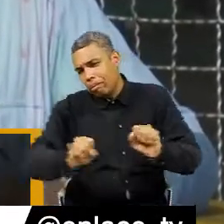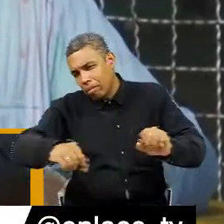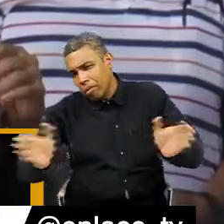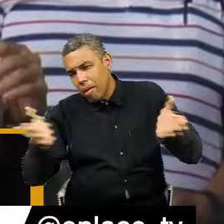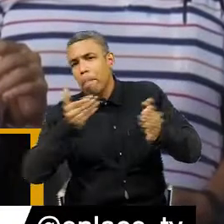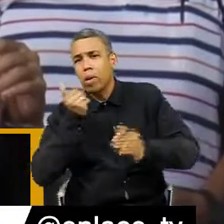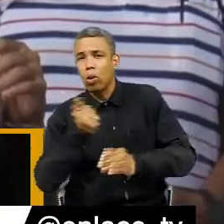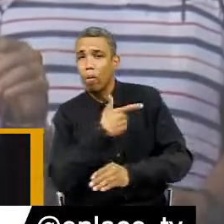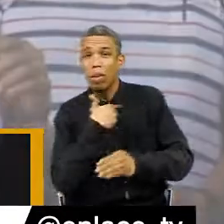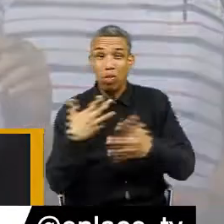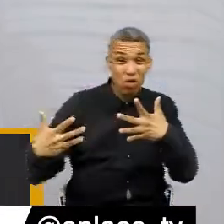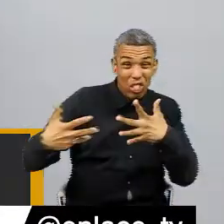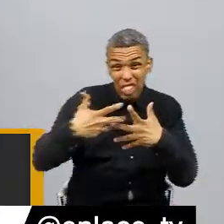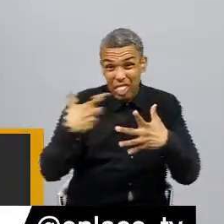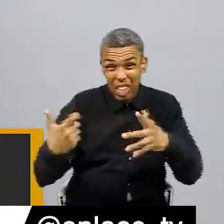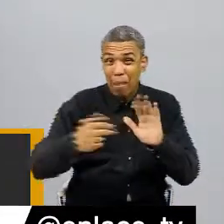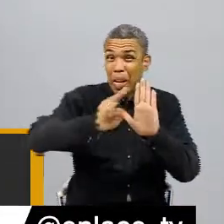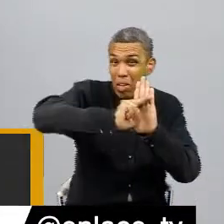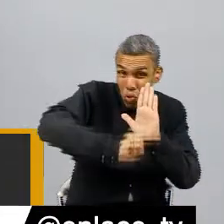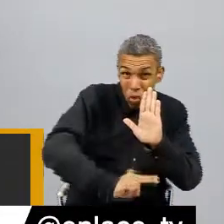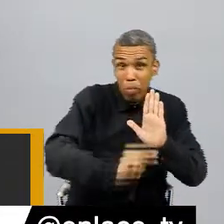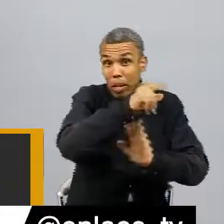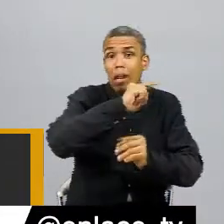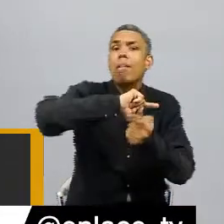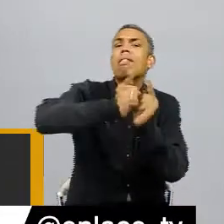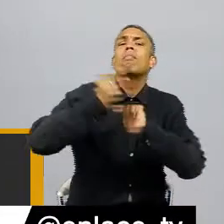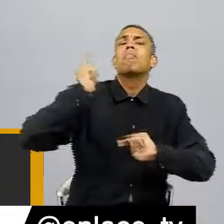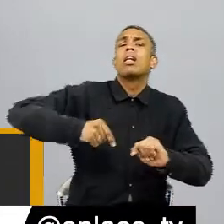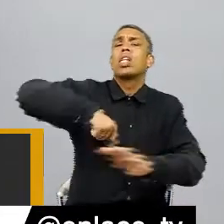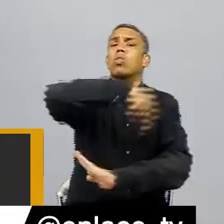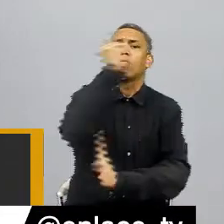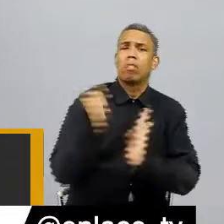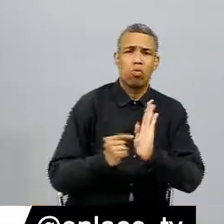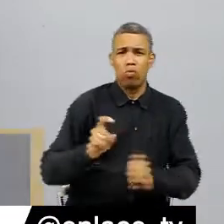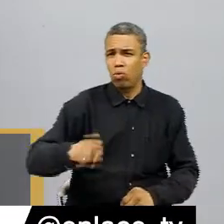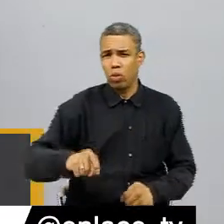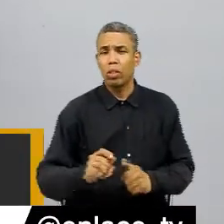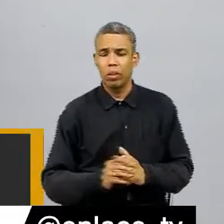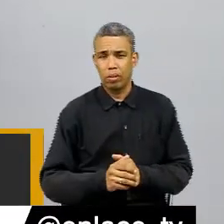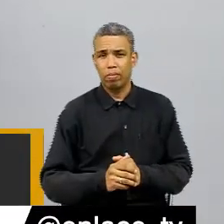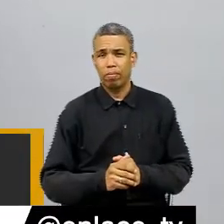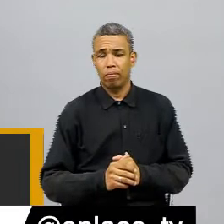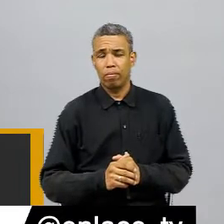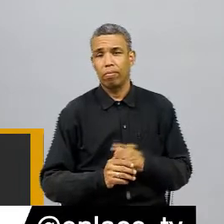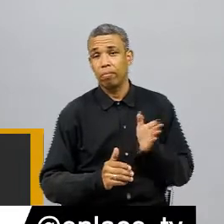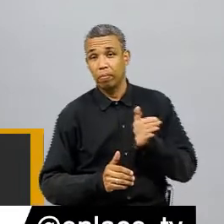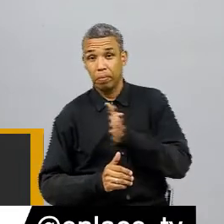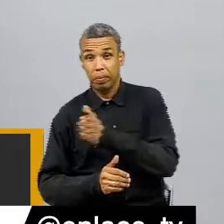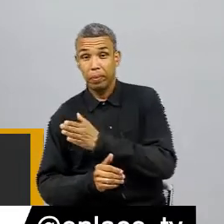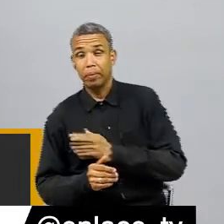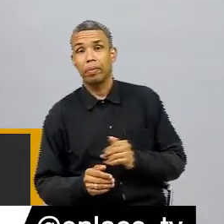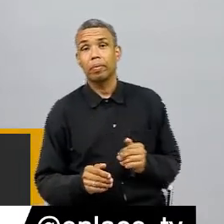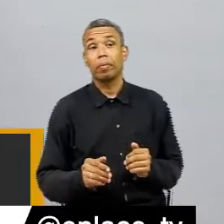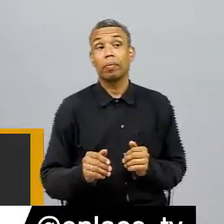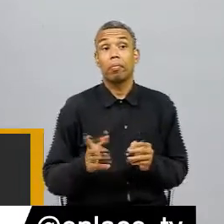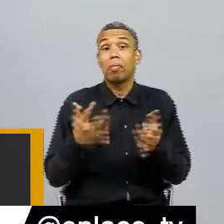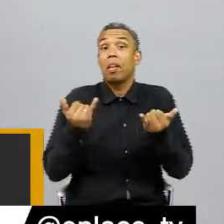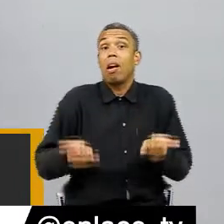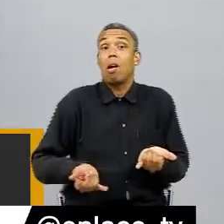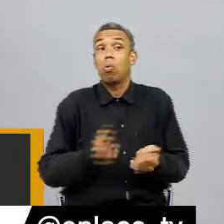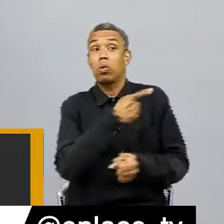notificados del bajón de los salarios de los prestadores médicos en la policlínica. Las enfermeras van a empezar a ganar, dejan de